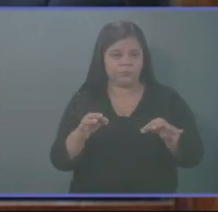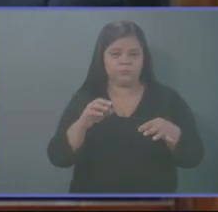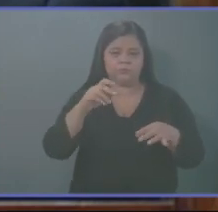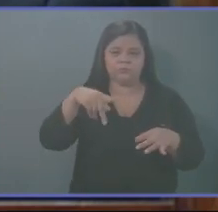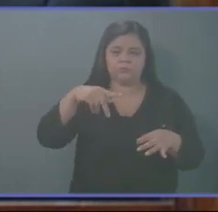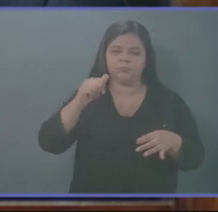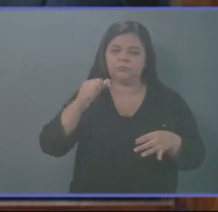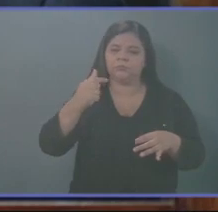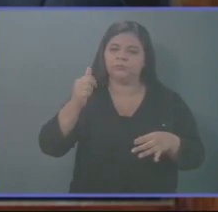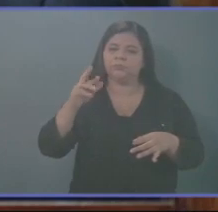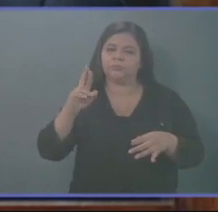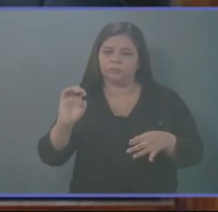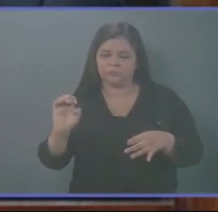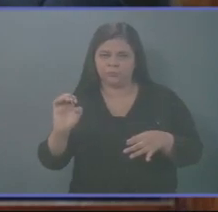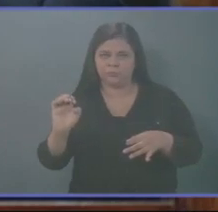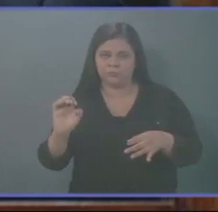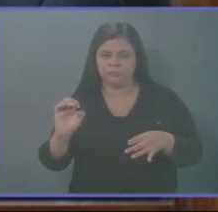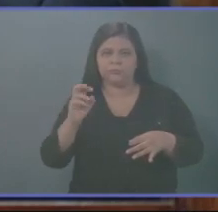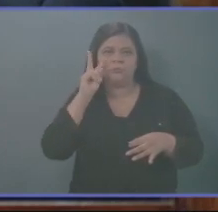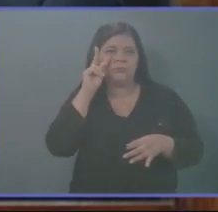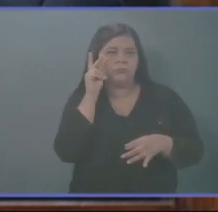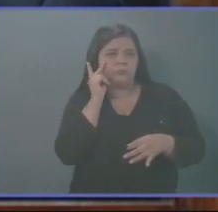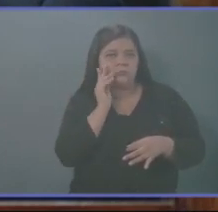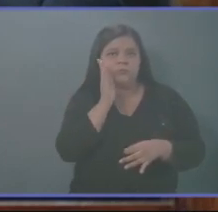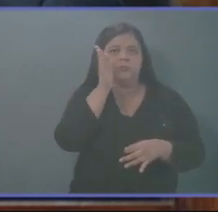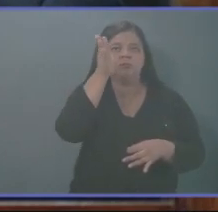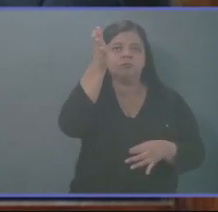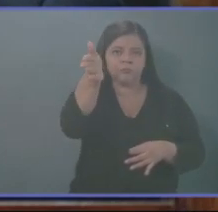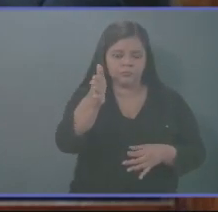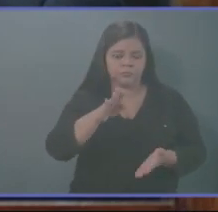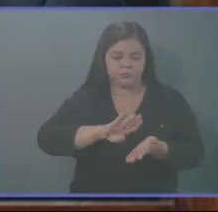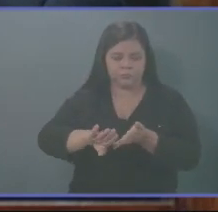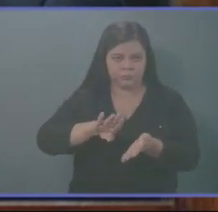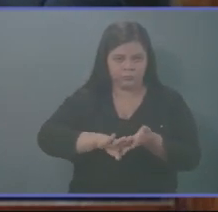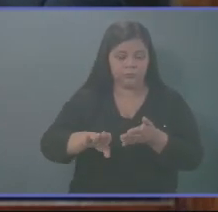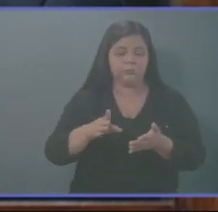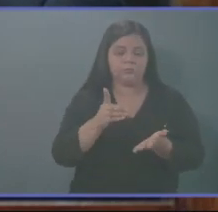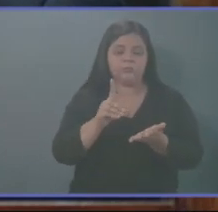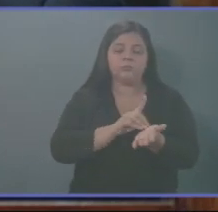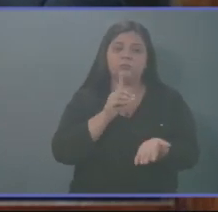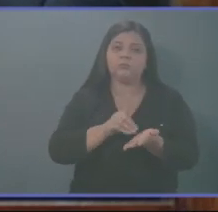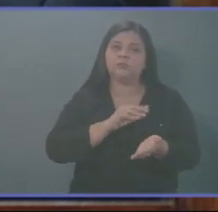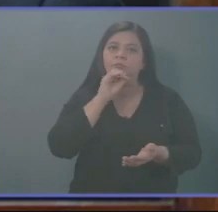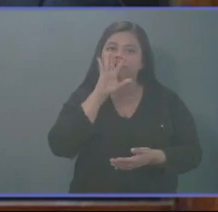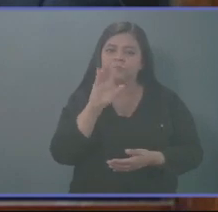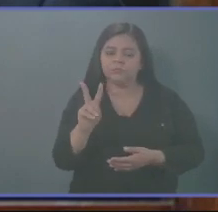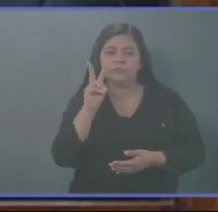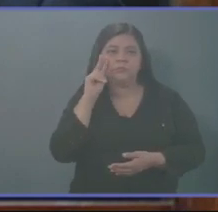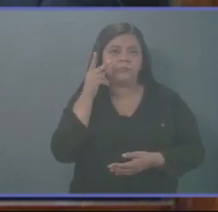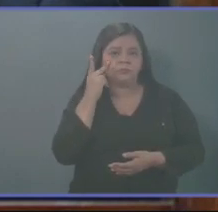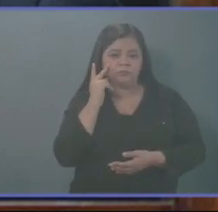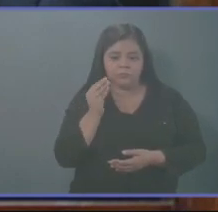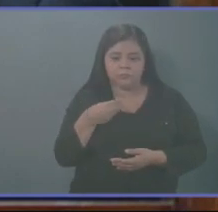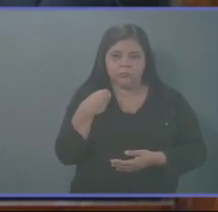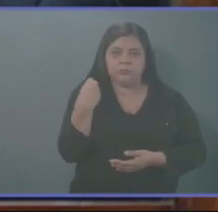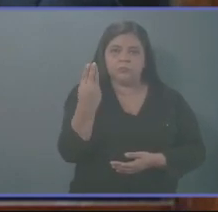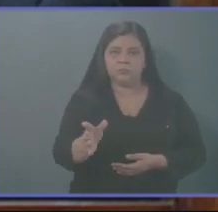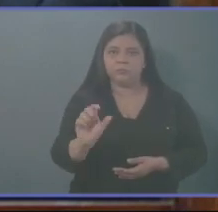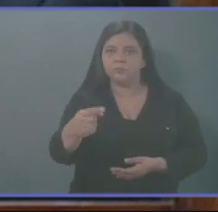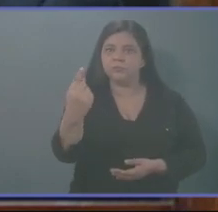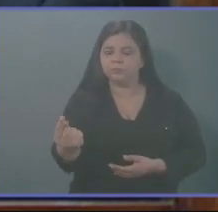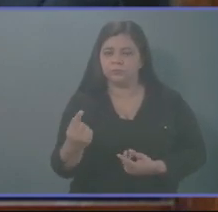futuro simple subjuntivo del verbo pagar, que según el diccionario de la Real Academia Española significa dar a otra persona o satisfacer lo